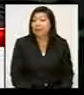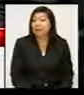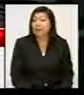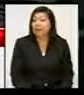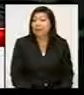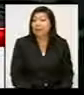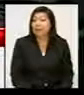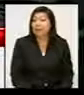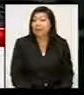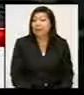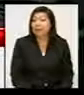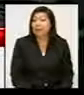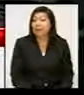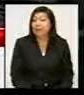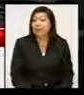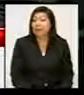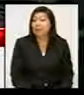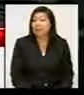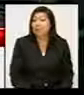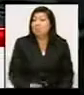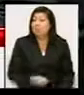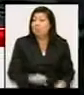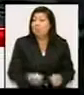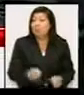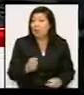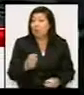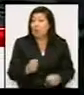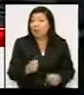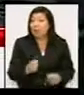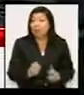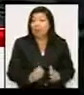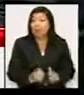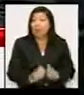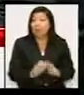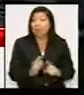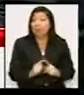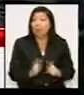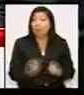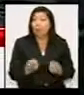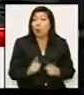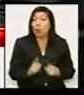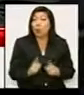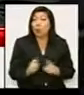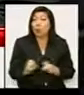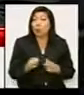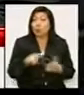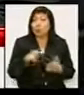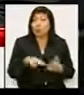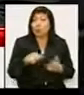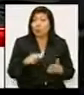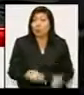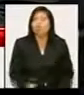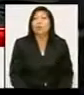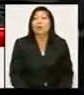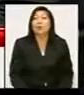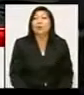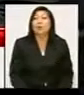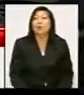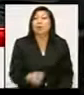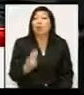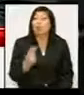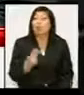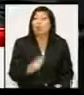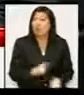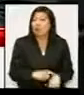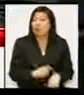estudio de movimiento de personas para un santuario, pero cuando él ha realizado el estudio, señalaba en dos